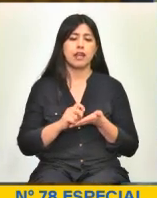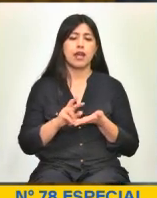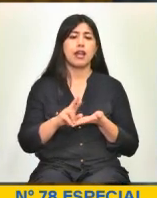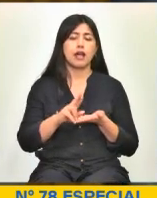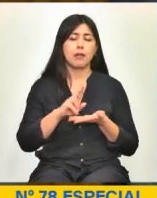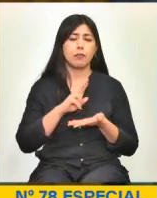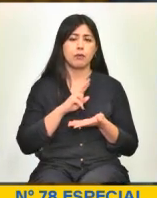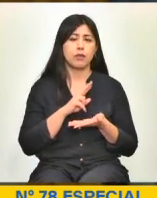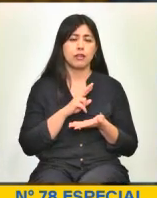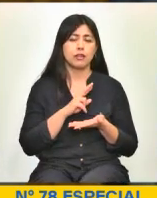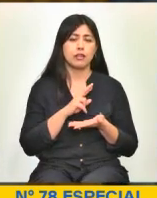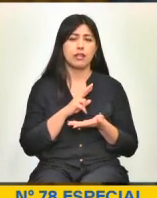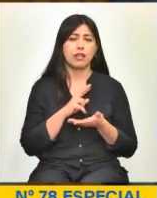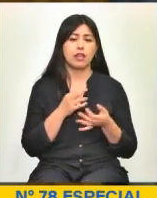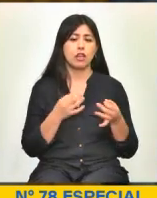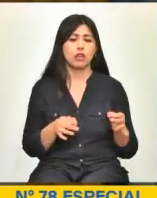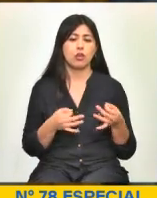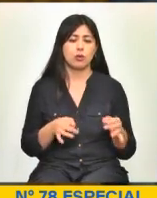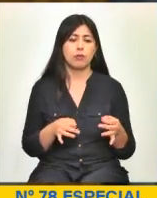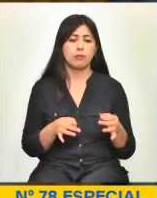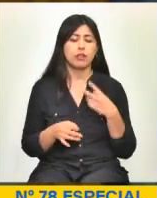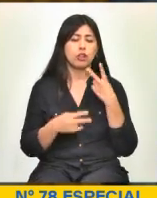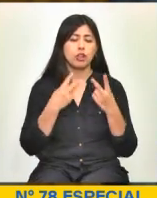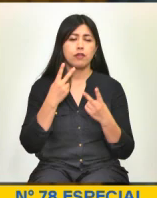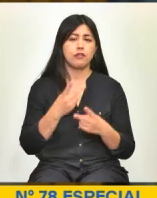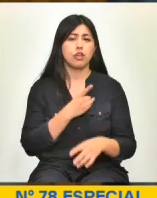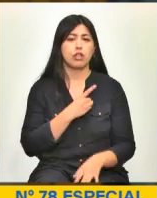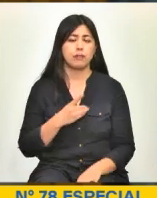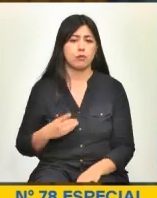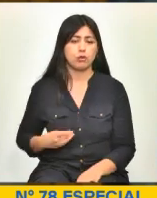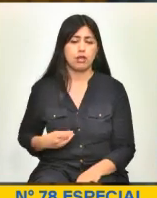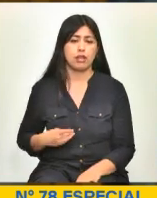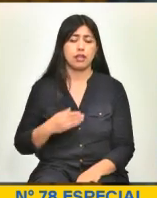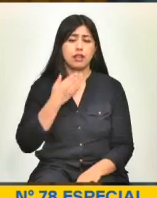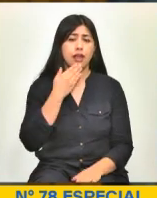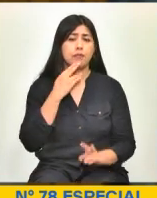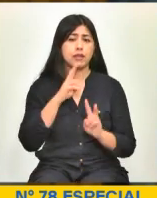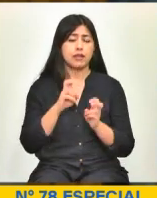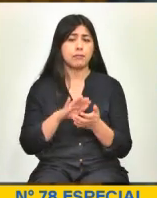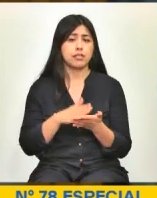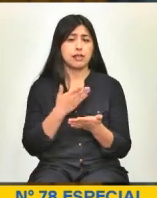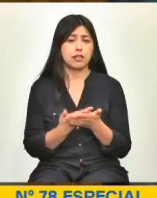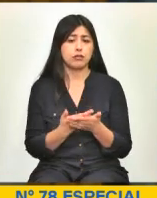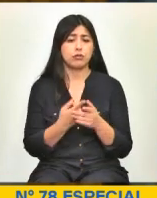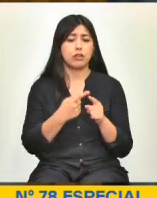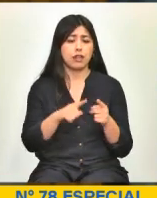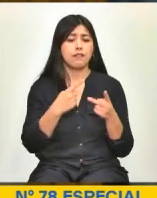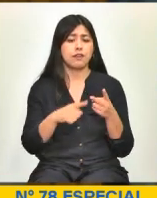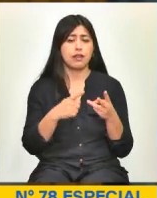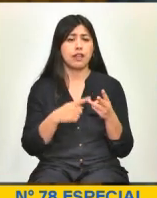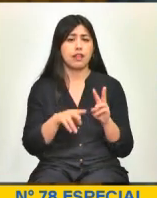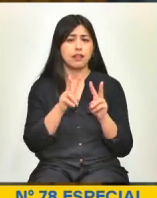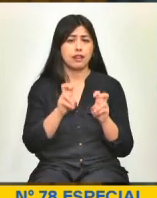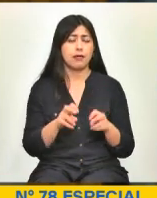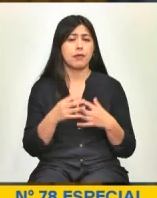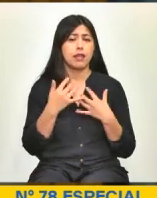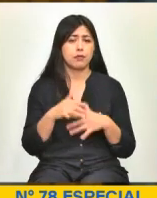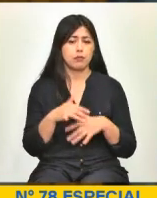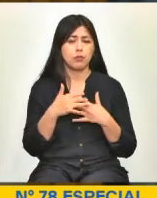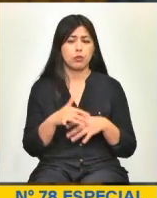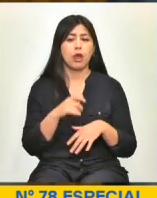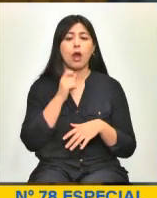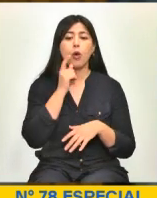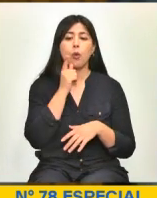al documento que se revisó con nuestros diputados. Y en materia de salud, hay varios temas que eran importantes para ellos. Dentro de ellos